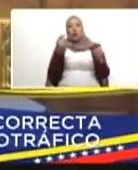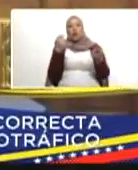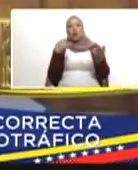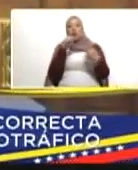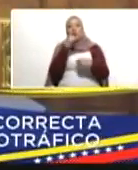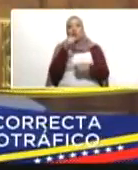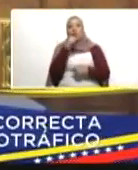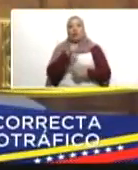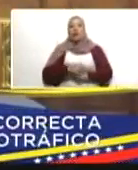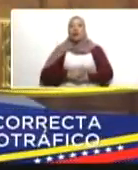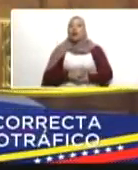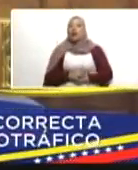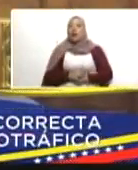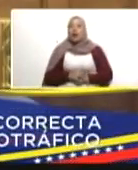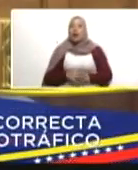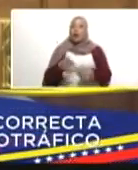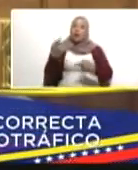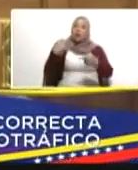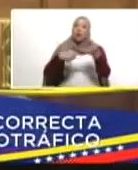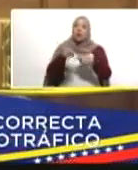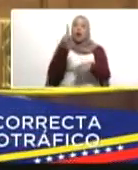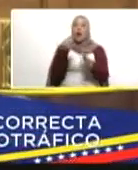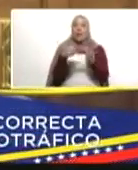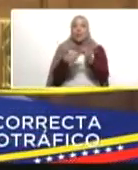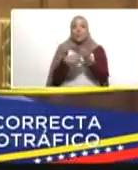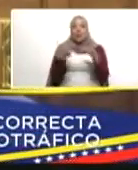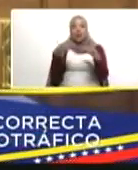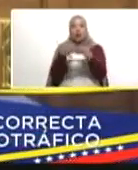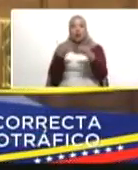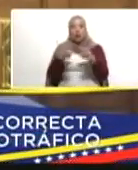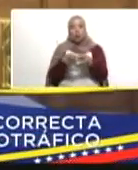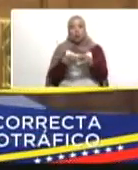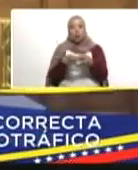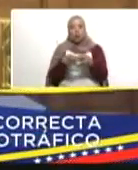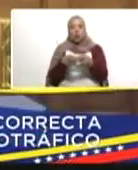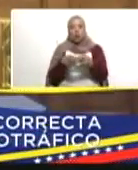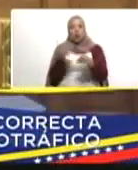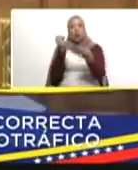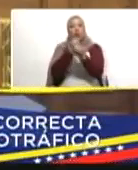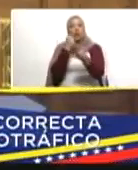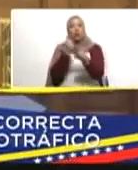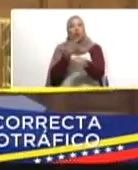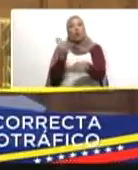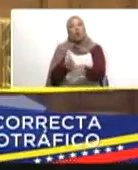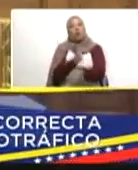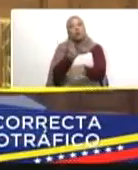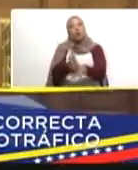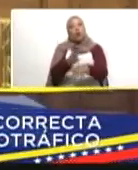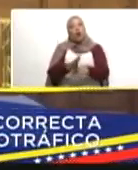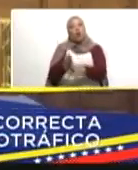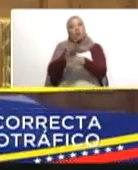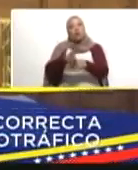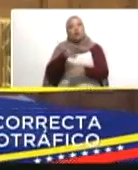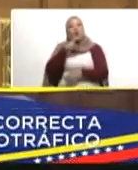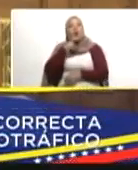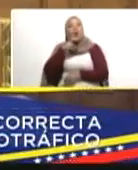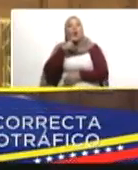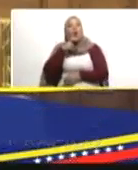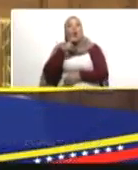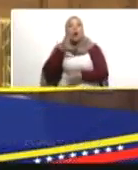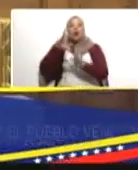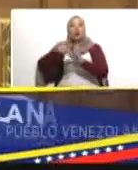ilegales fueron decomisados miles de equipos y maquinarias utilizadas para la explotación minera que estaban